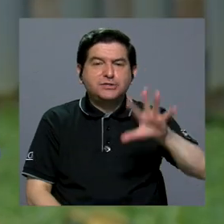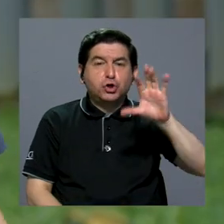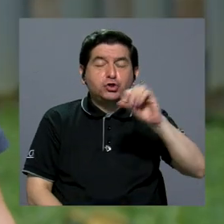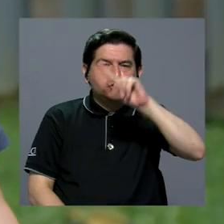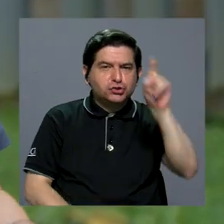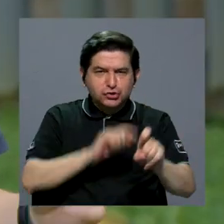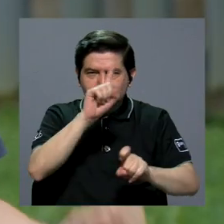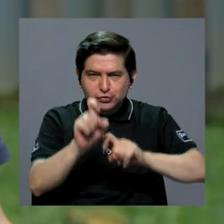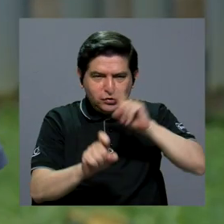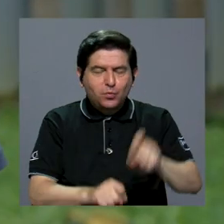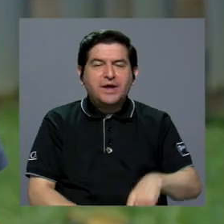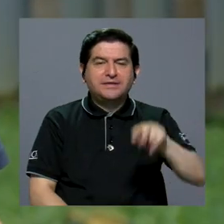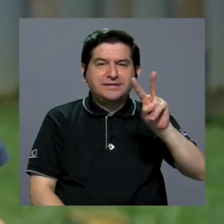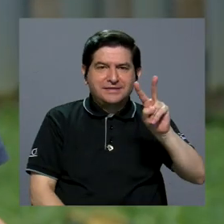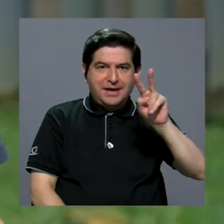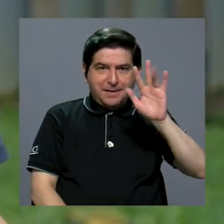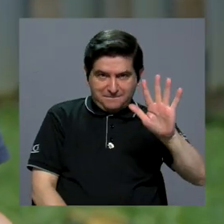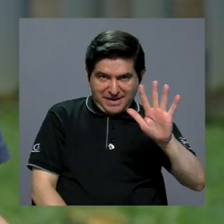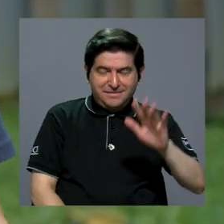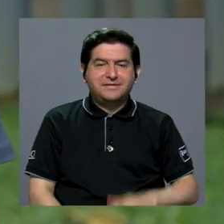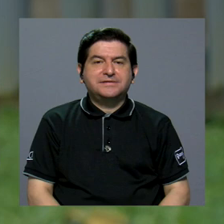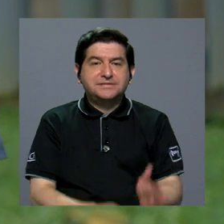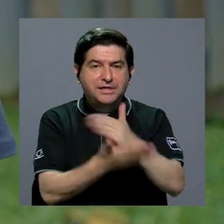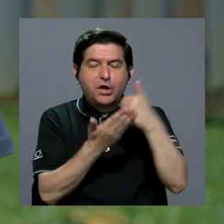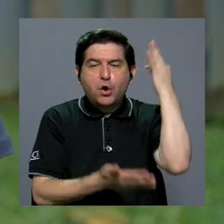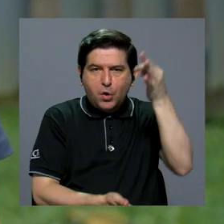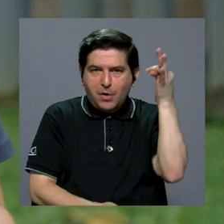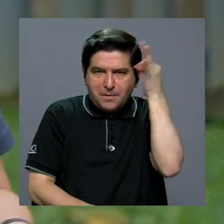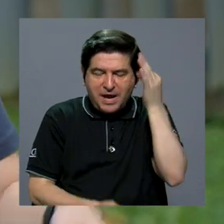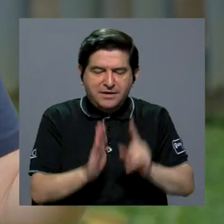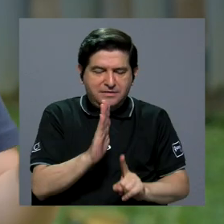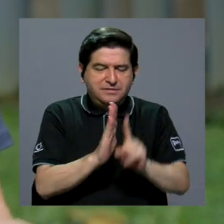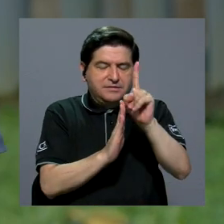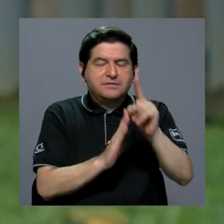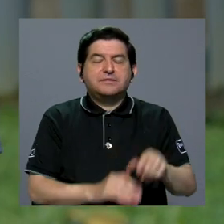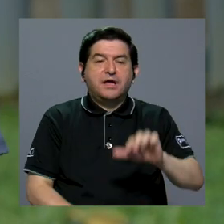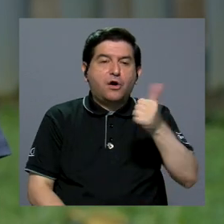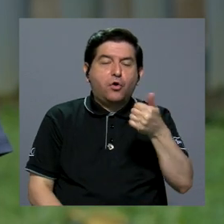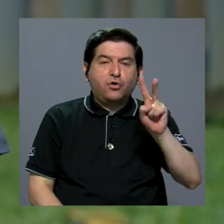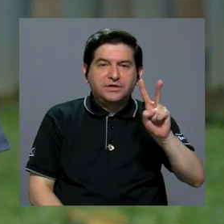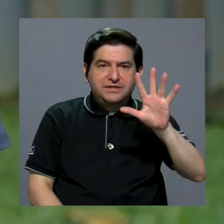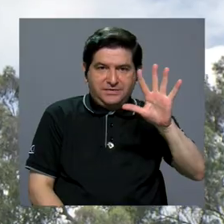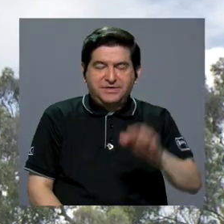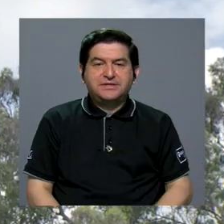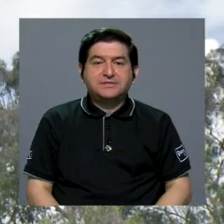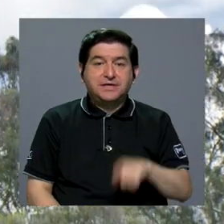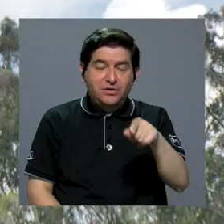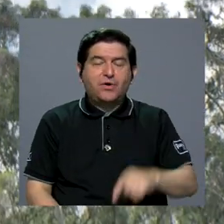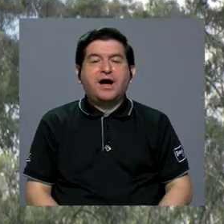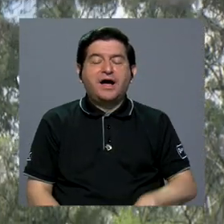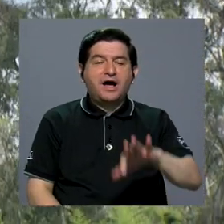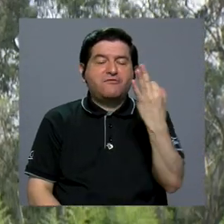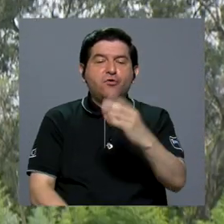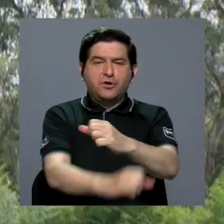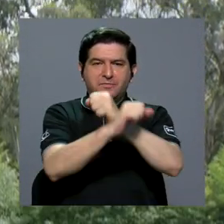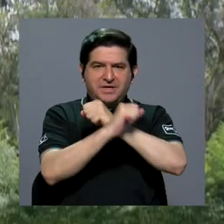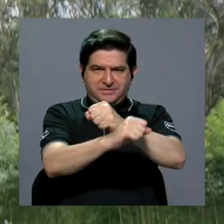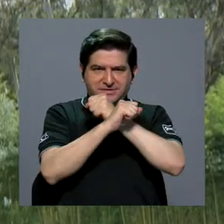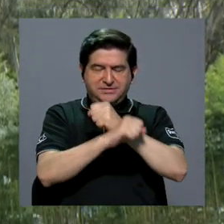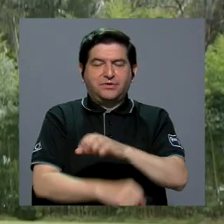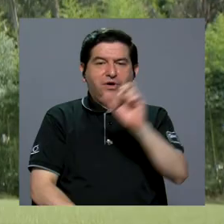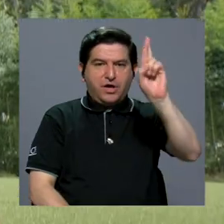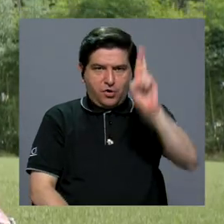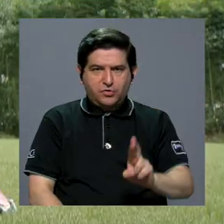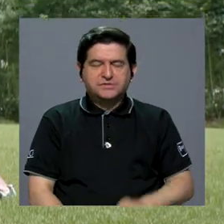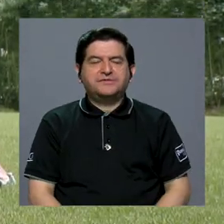50 preguntas, 25 de la parte teórica de los cohetes y las otras 25 de las medidas de seguridad. En Costa